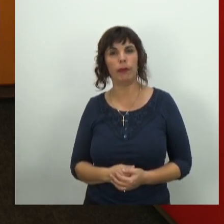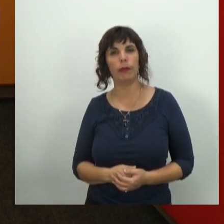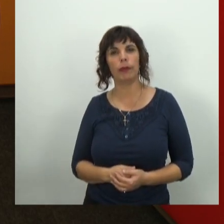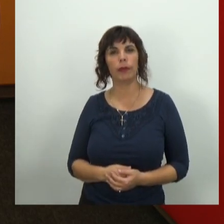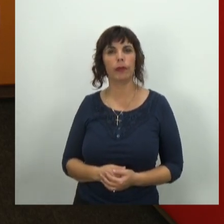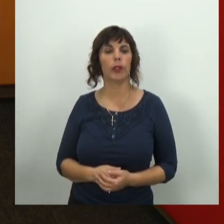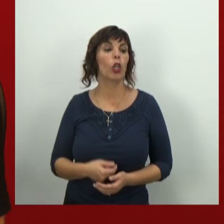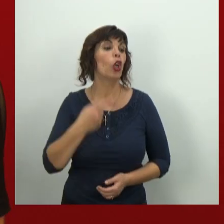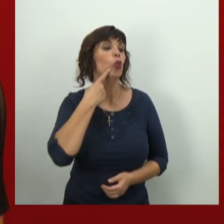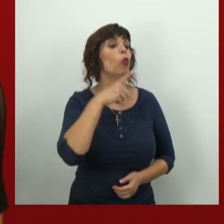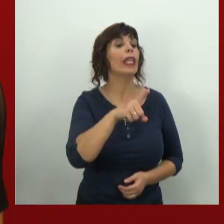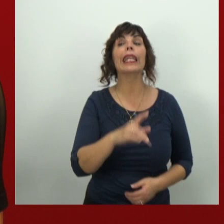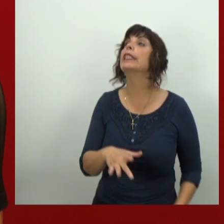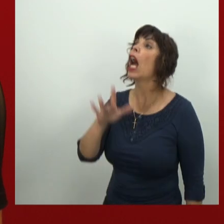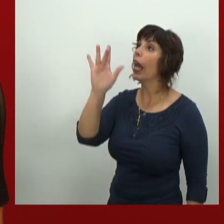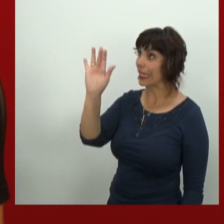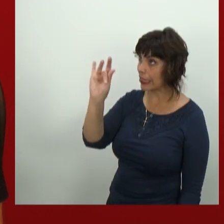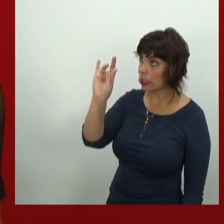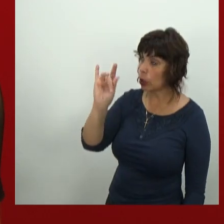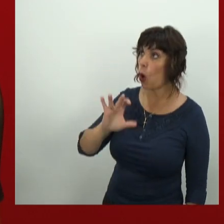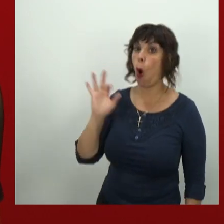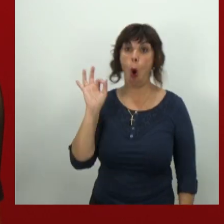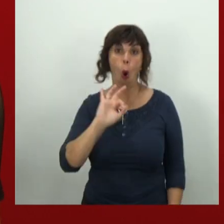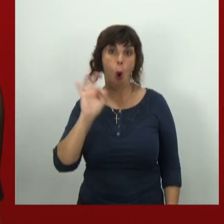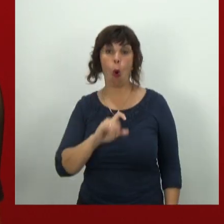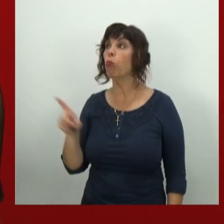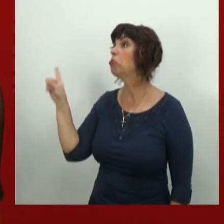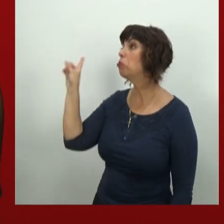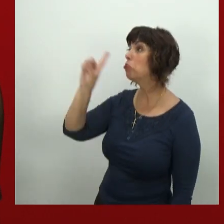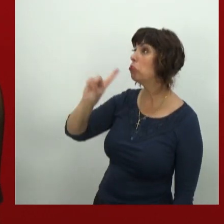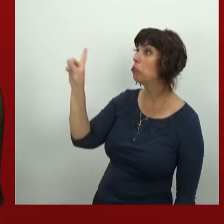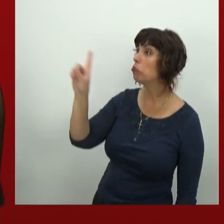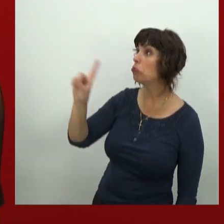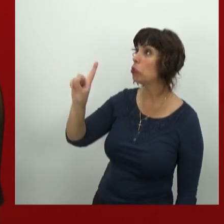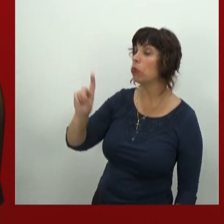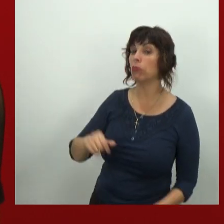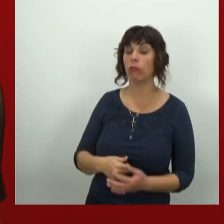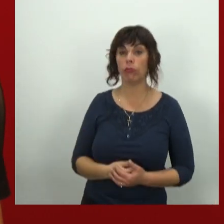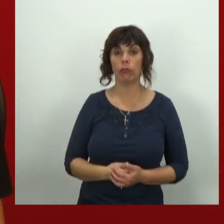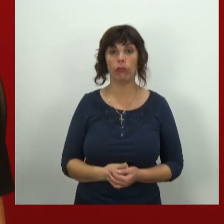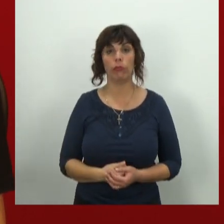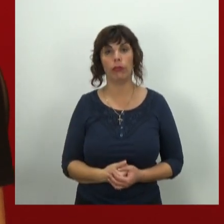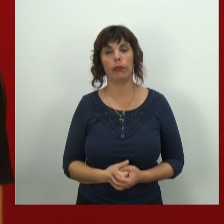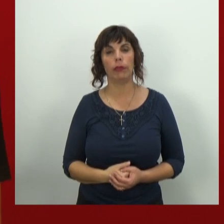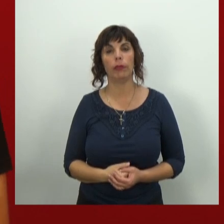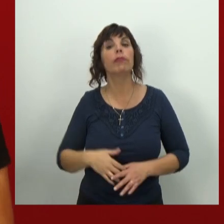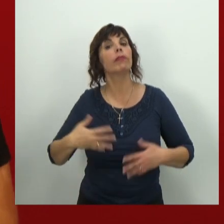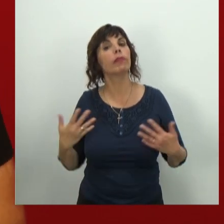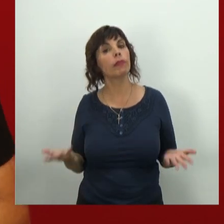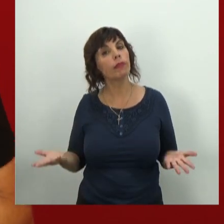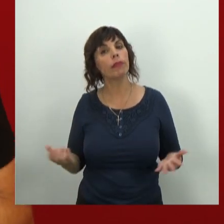de decir sí y tiene el peligro de decir no. Por eso,